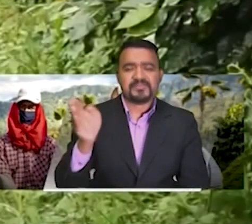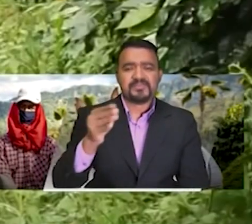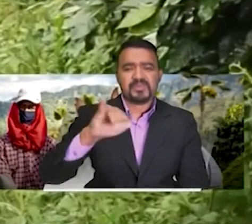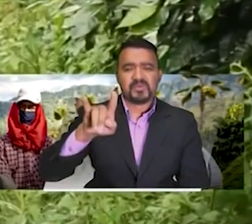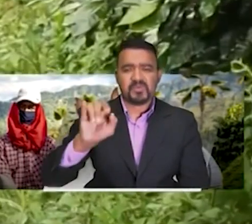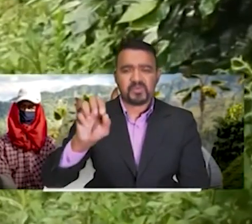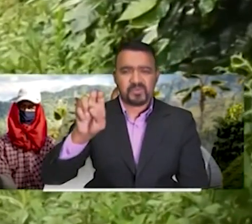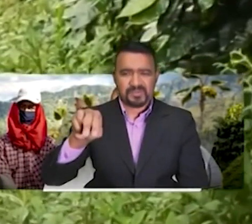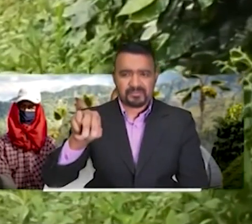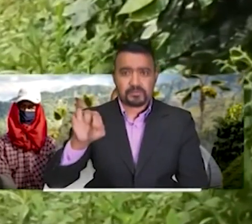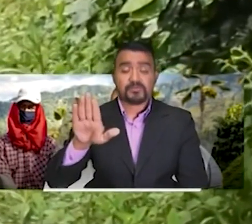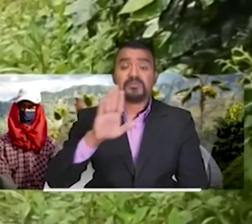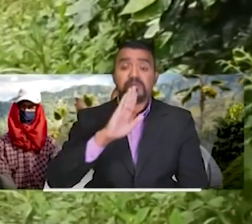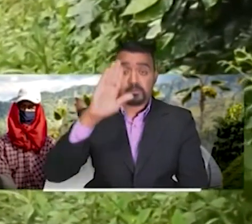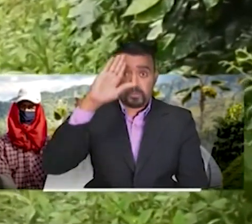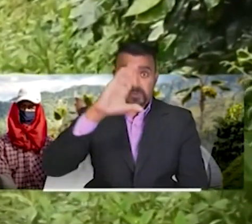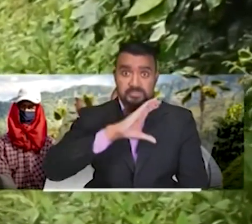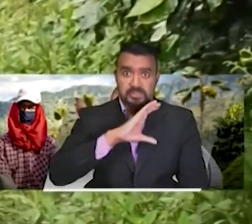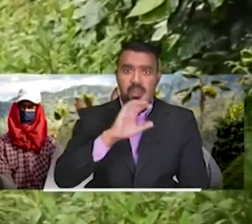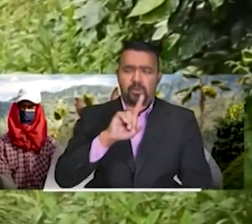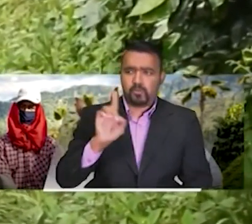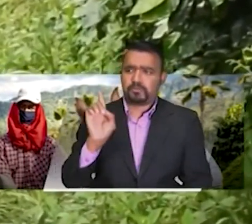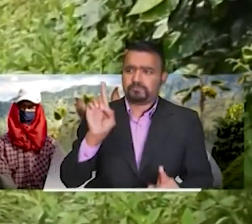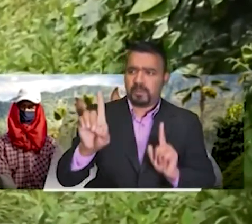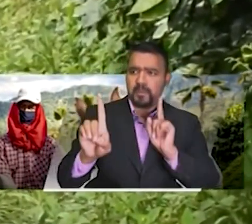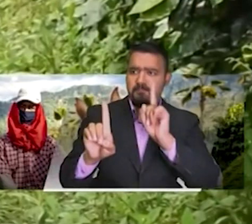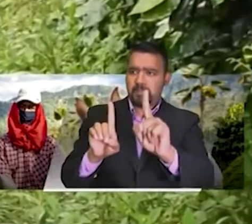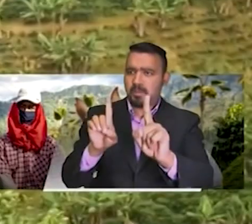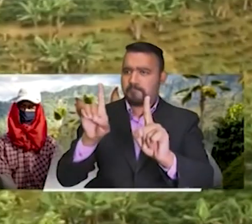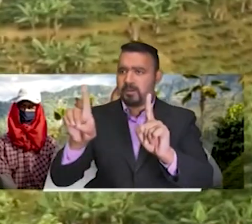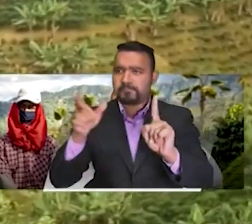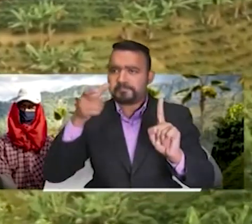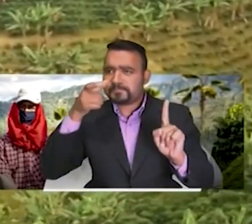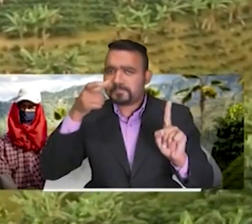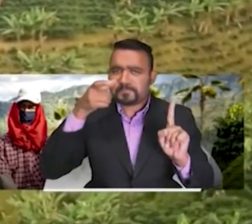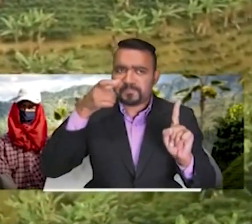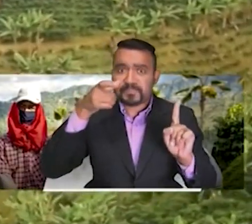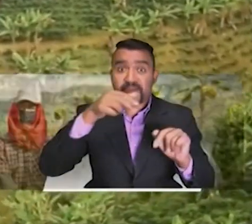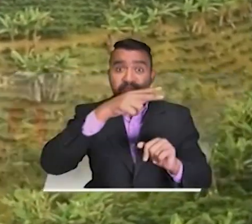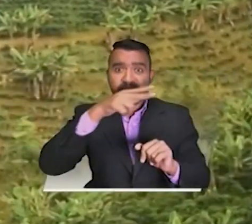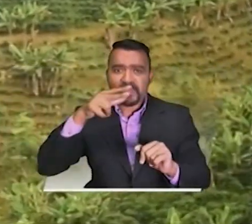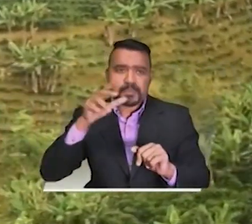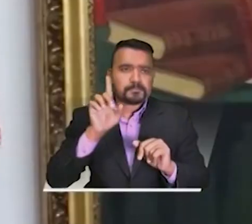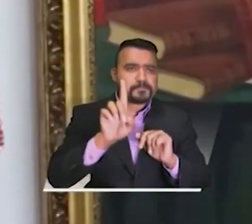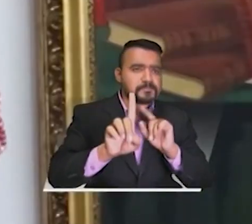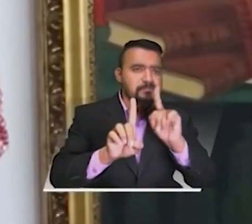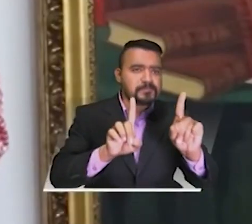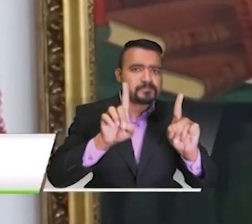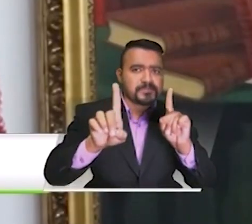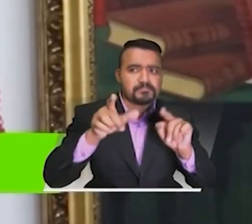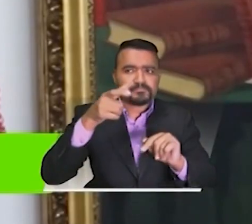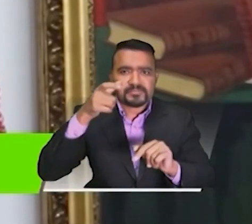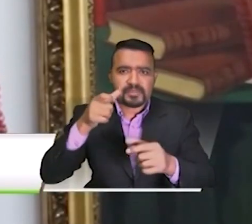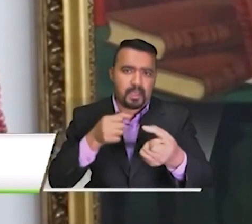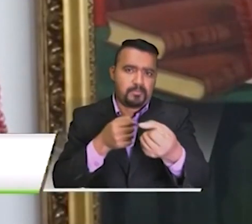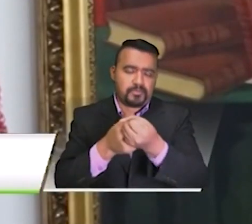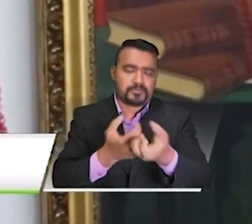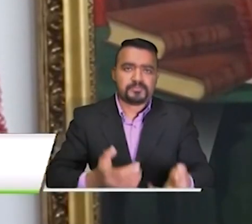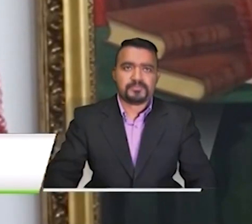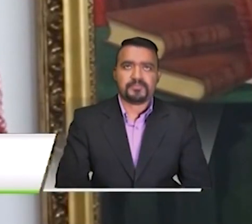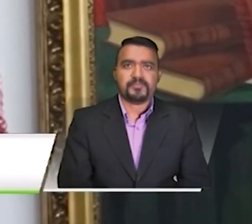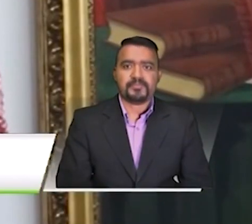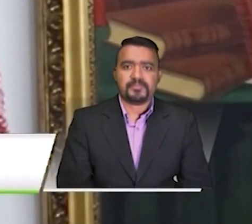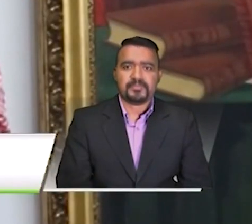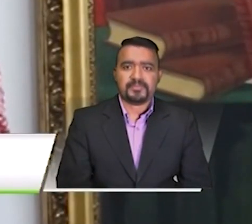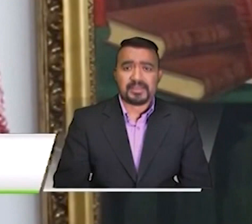con efectivos de la policía, quienes estarán apoyando las zonas veredales de estos municipios. Ya tenemos el puesto de atención